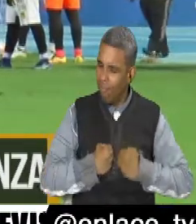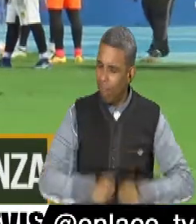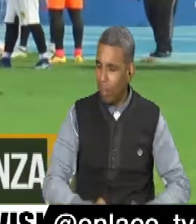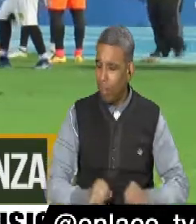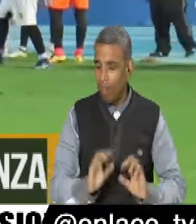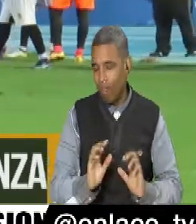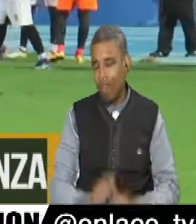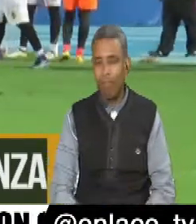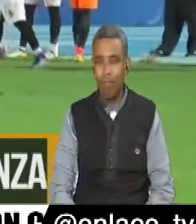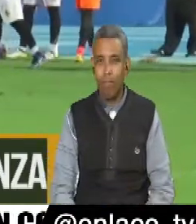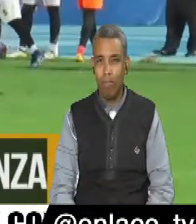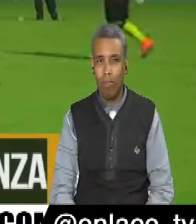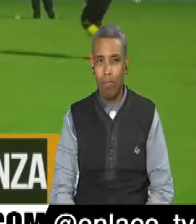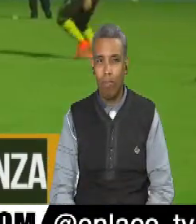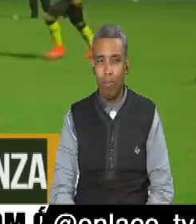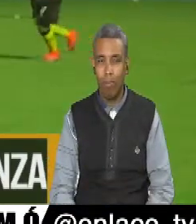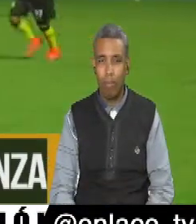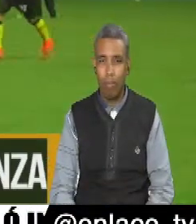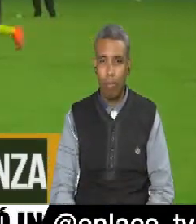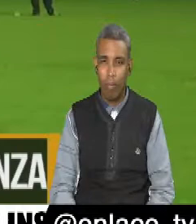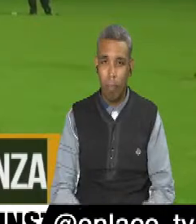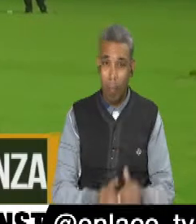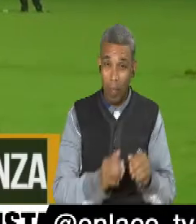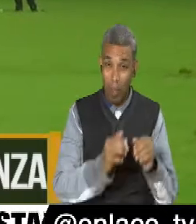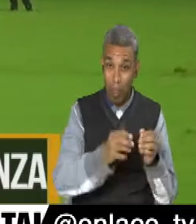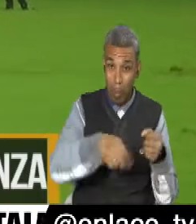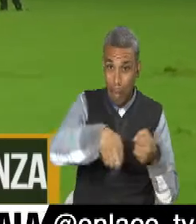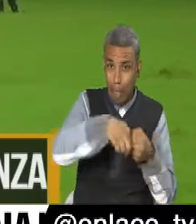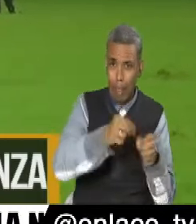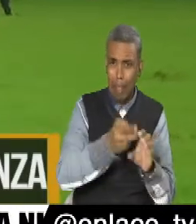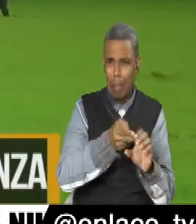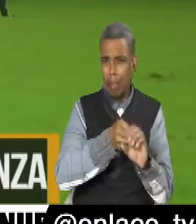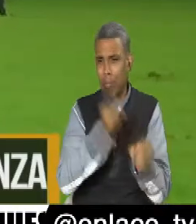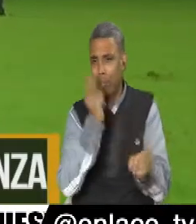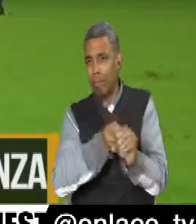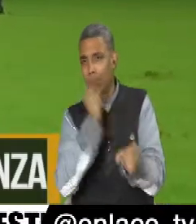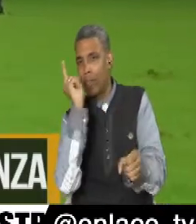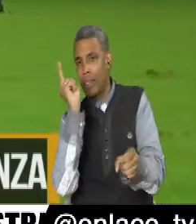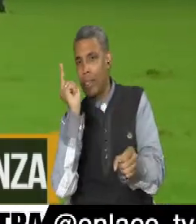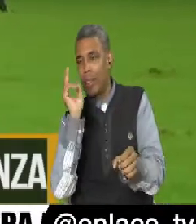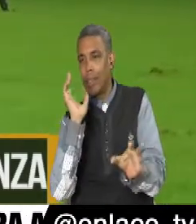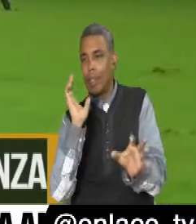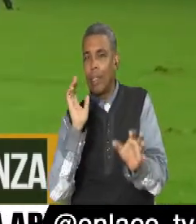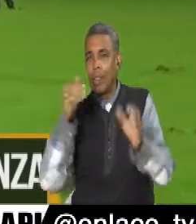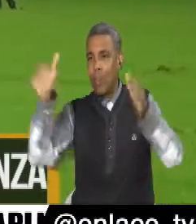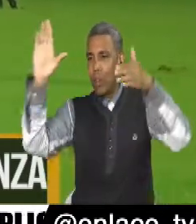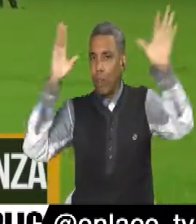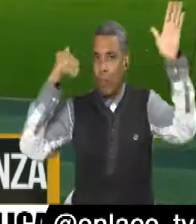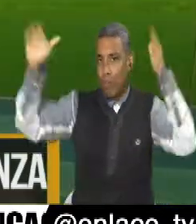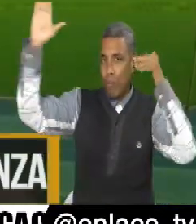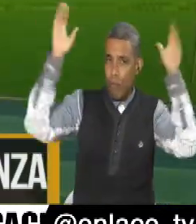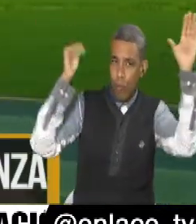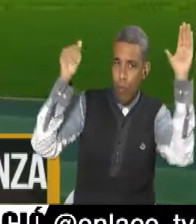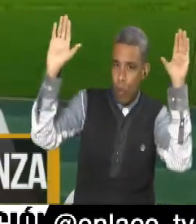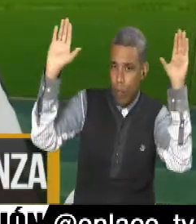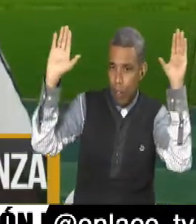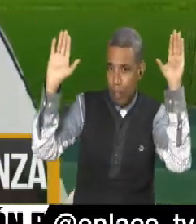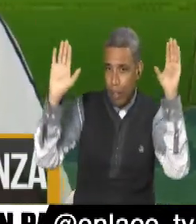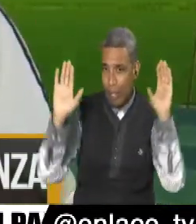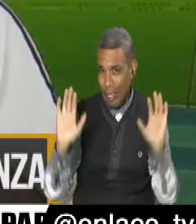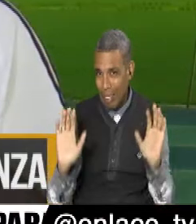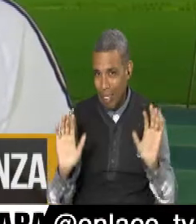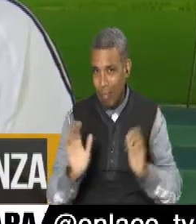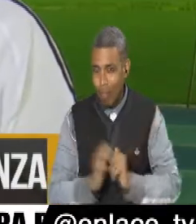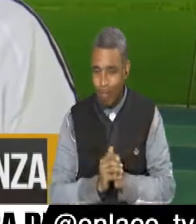asegurar. Perdimos jugadores que teníamos pues en la mira porque definitivamente el costo muy alto,